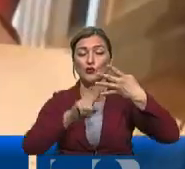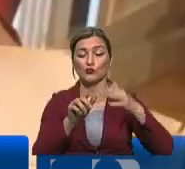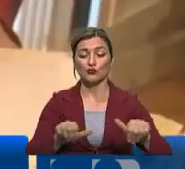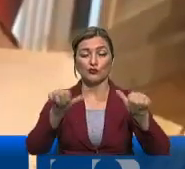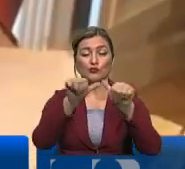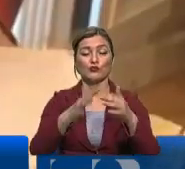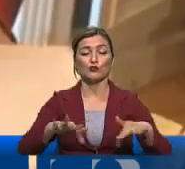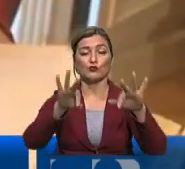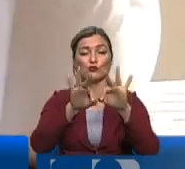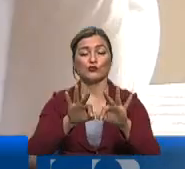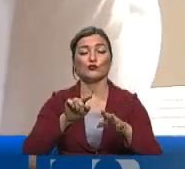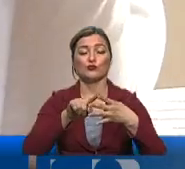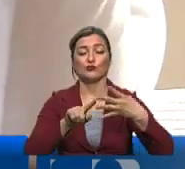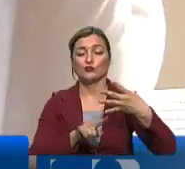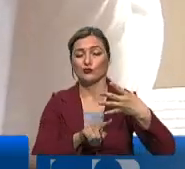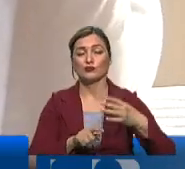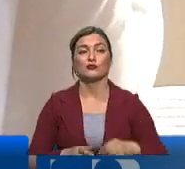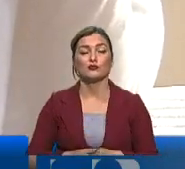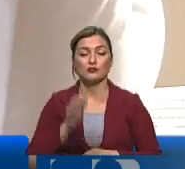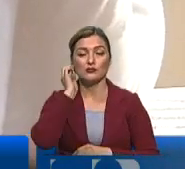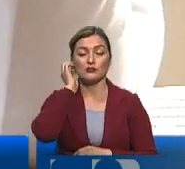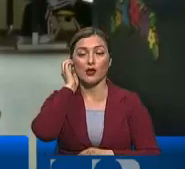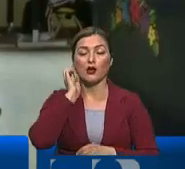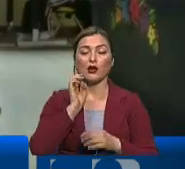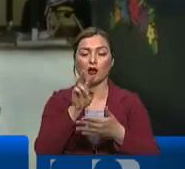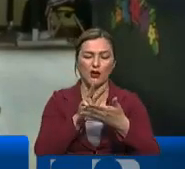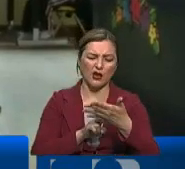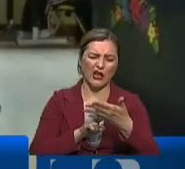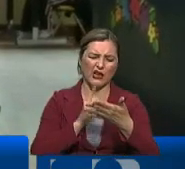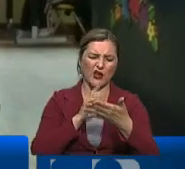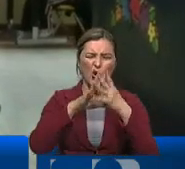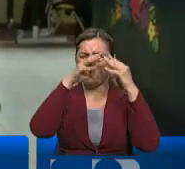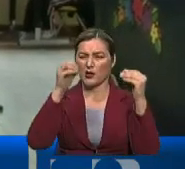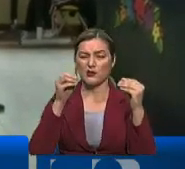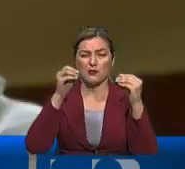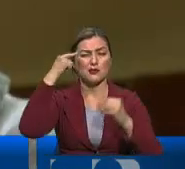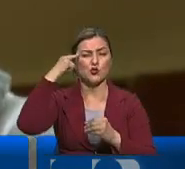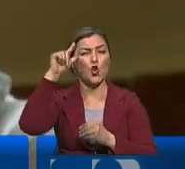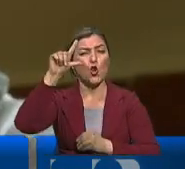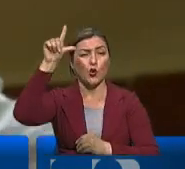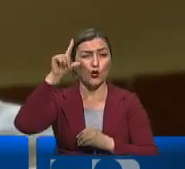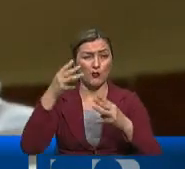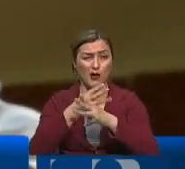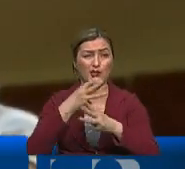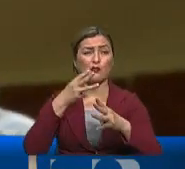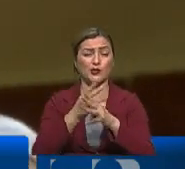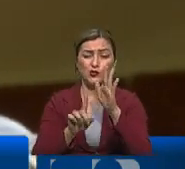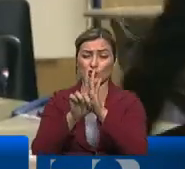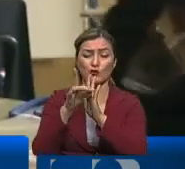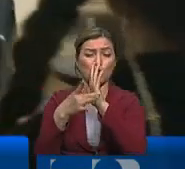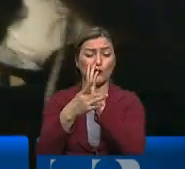críticas donde se encuentra el rezago: la comprensión lectora, el pensamiento lógico-matemático, el desarrollo de